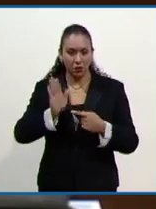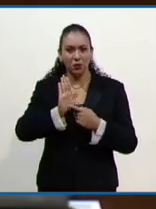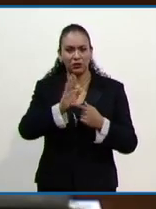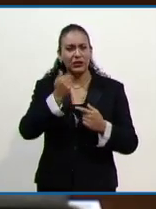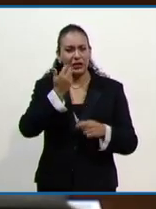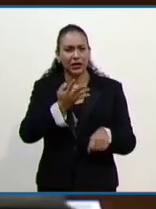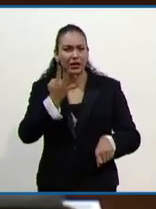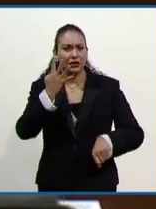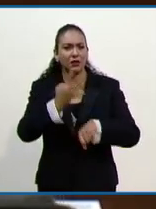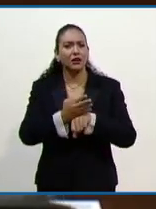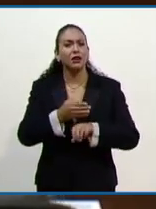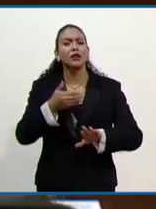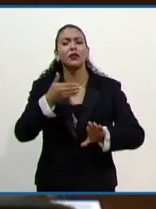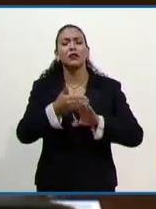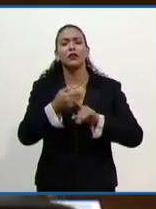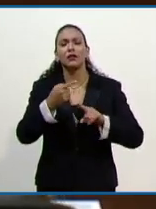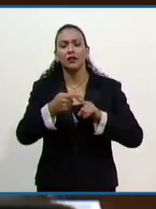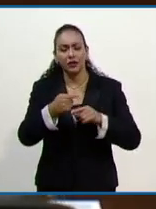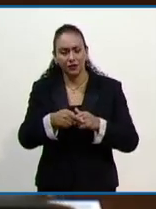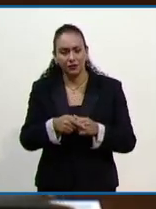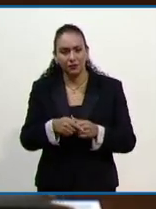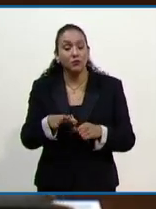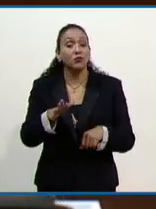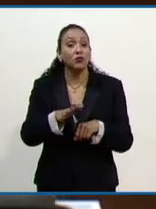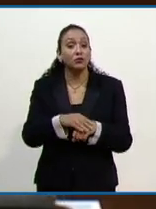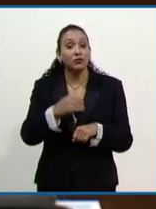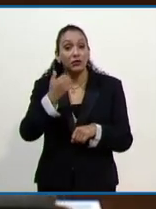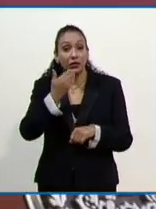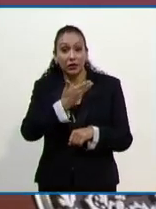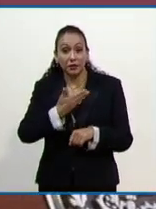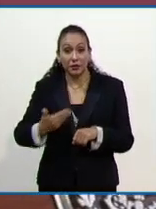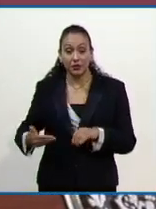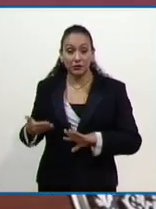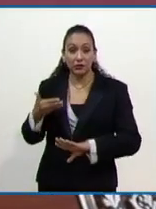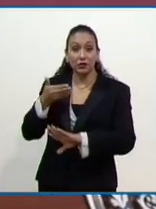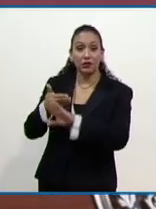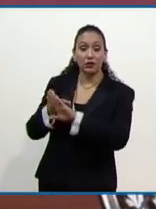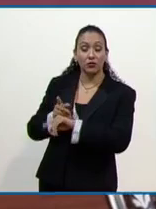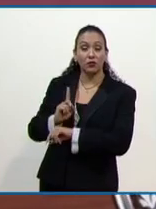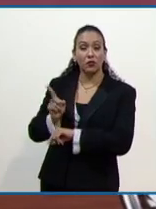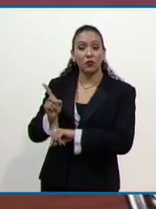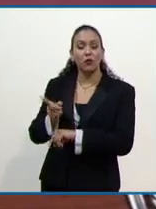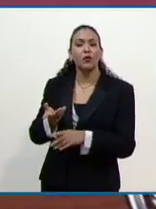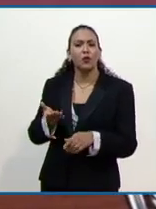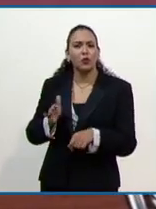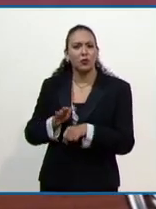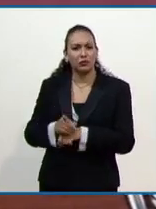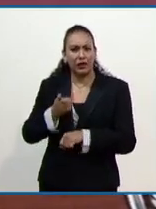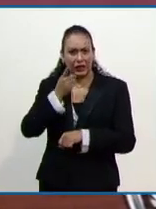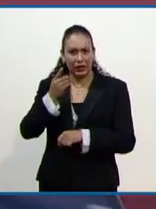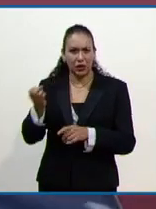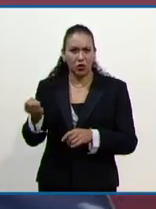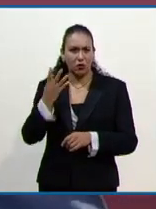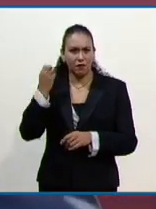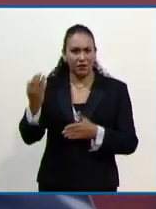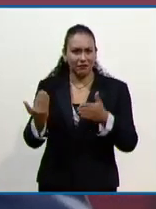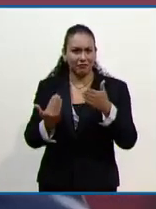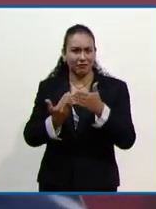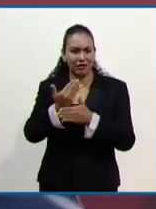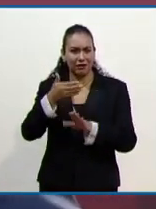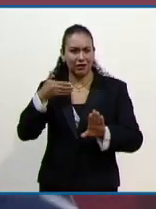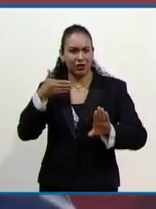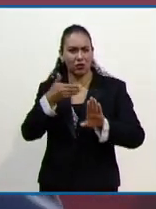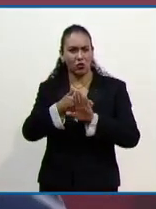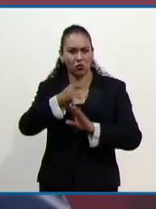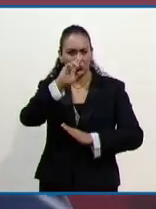sanciones que impuso la Sala Regional Especializada al presidente Andrés Manuel López Obrador por violencia política de género contra